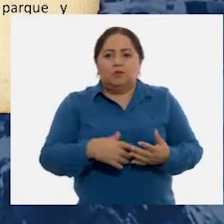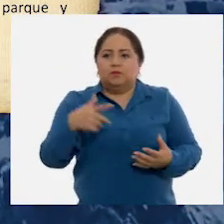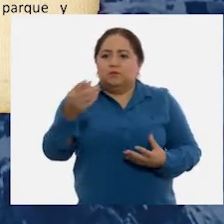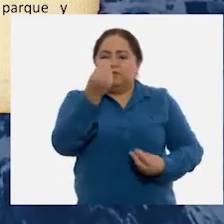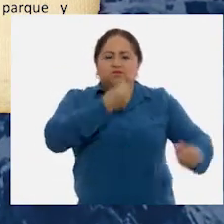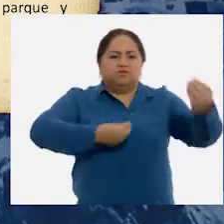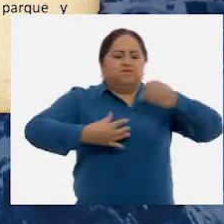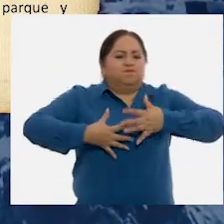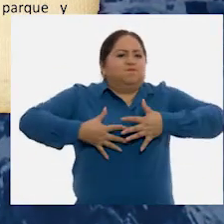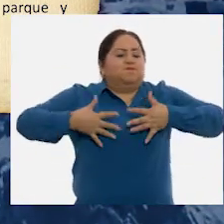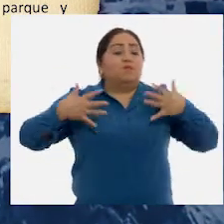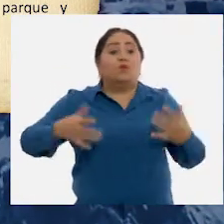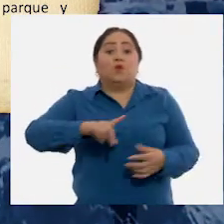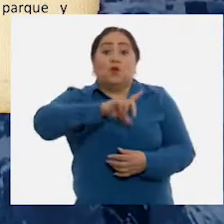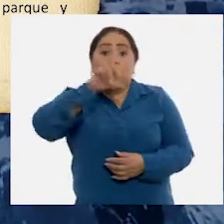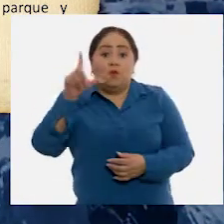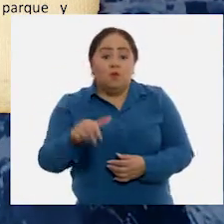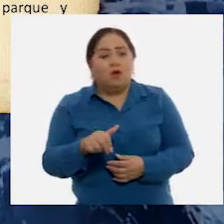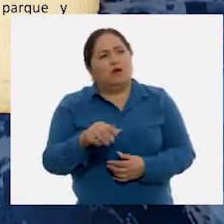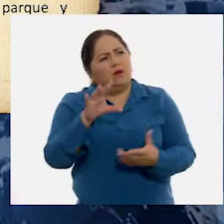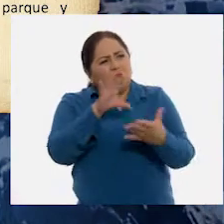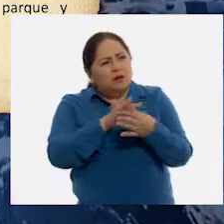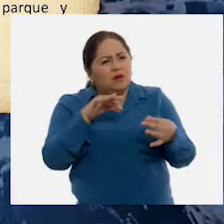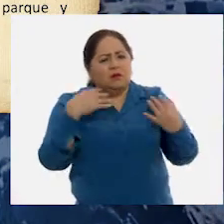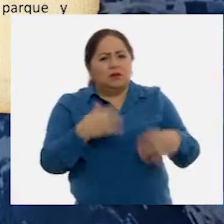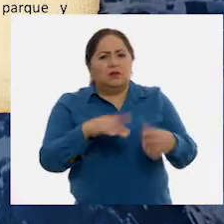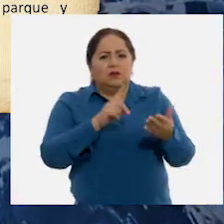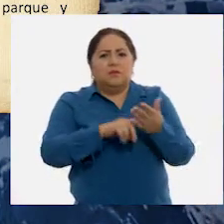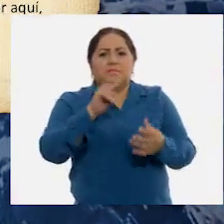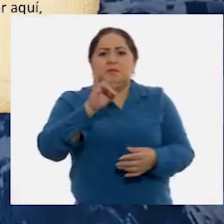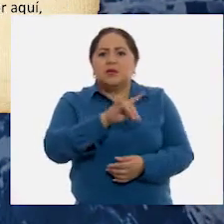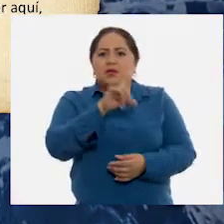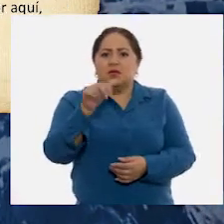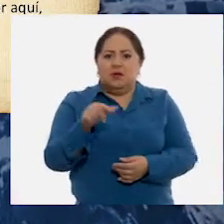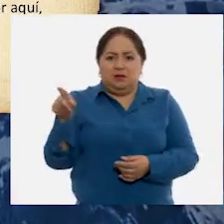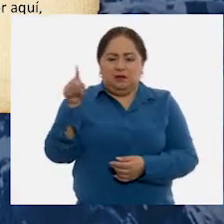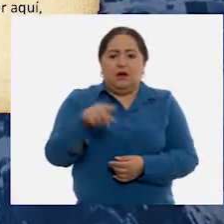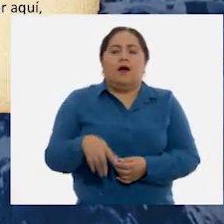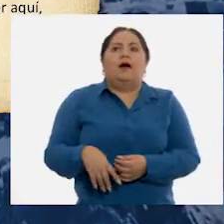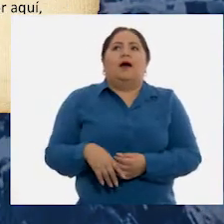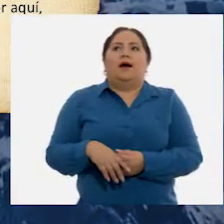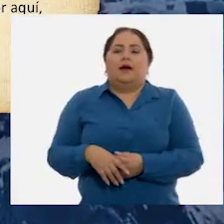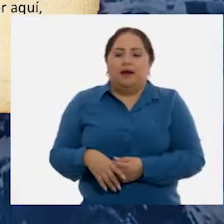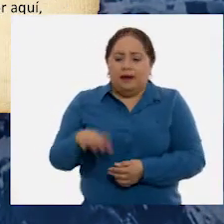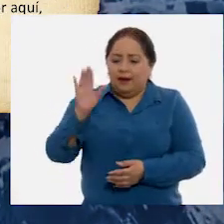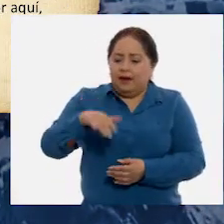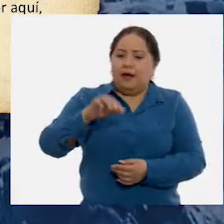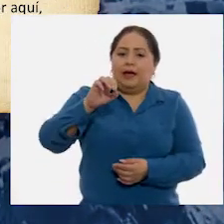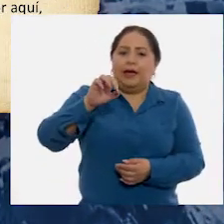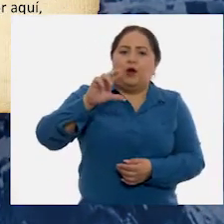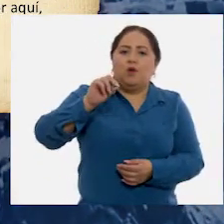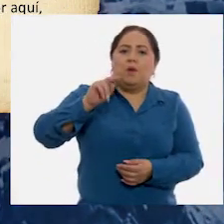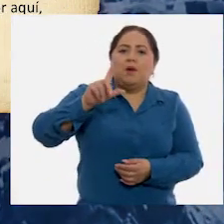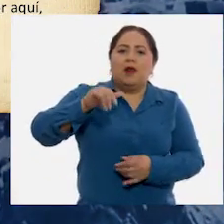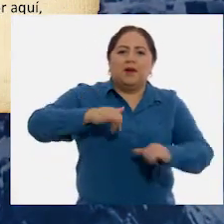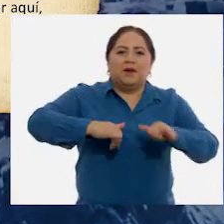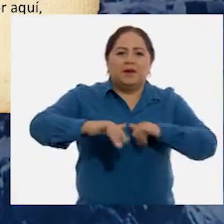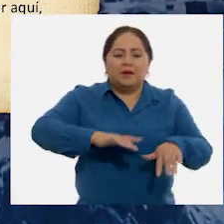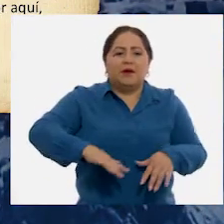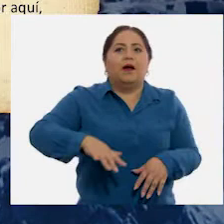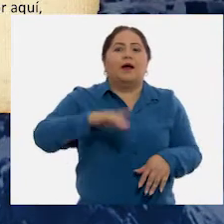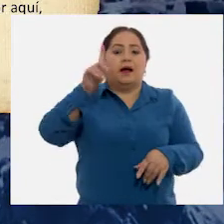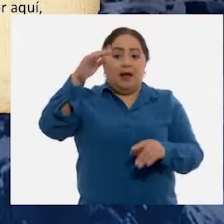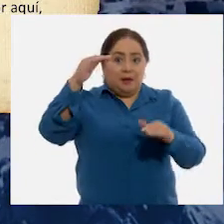quiera. Luego se hablaba de los aeroplanos de Villa. ¡Ah, los aeroplanos!